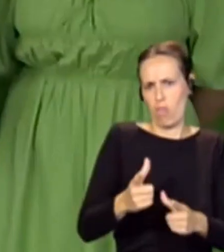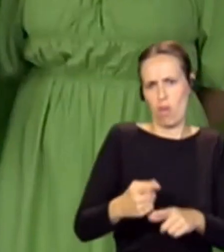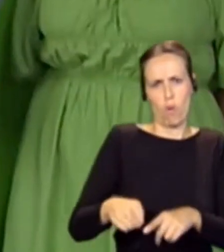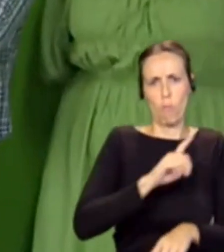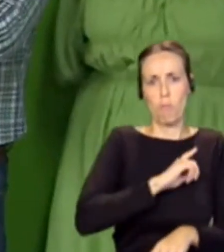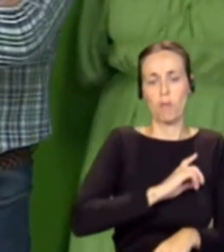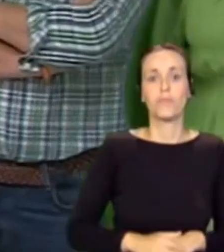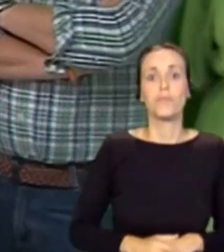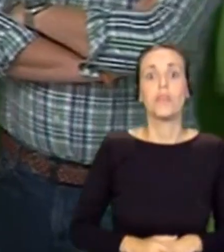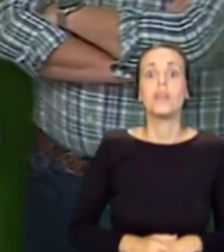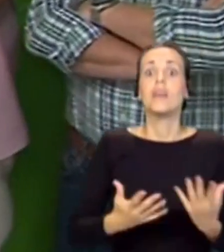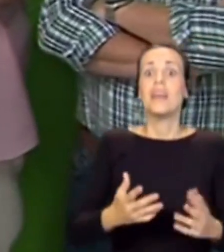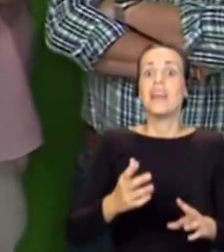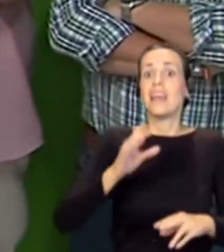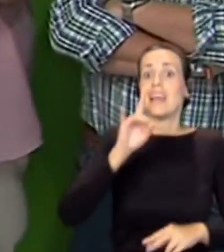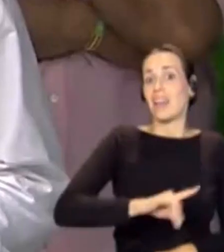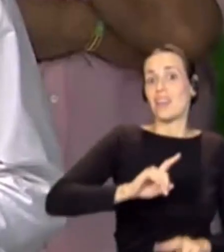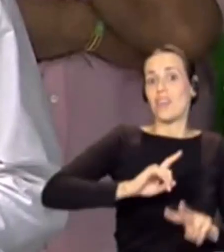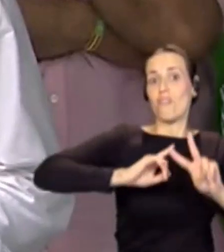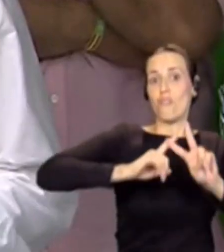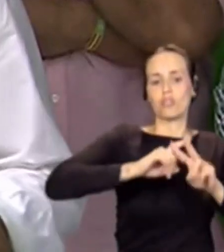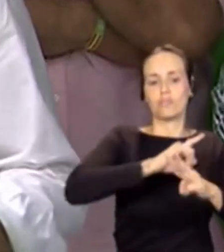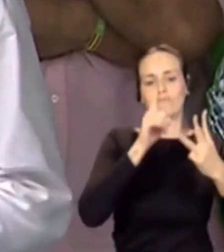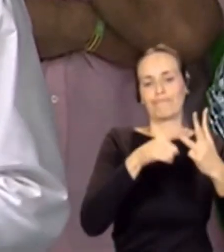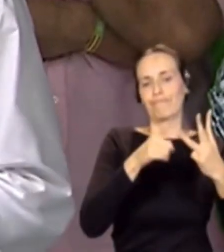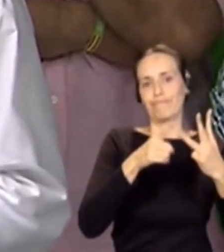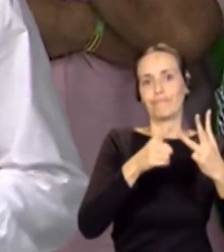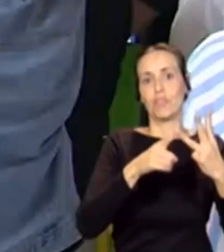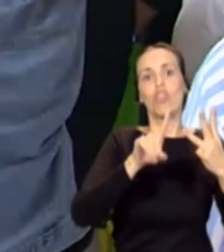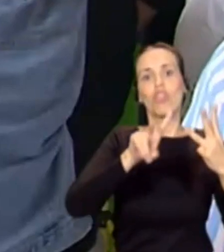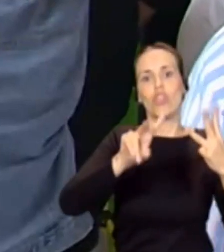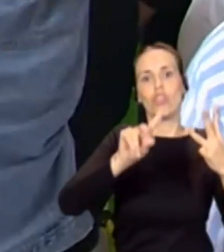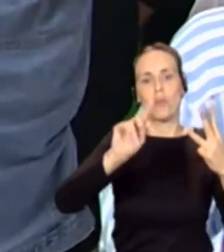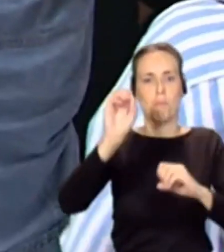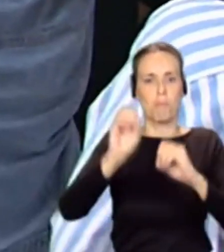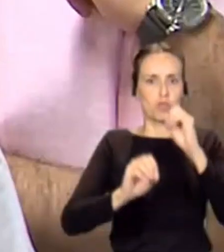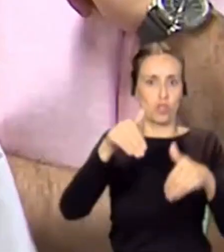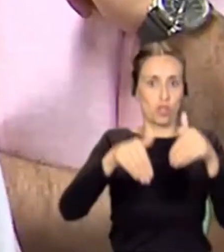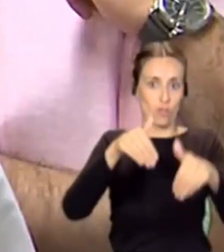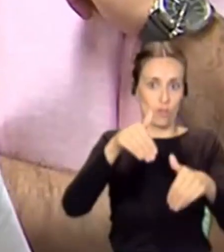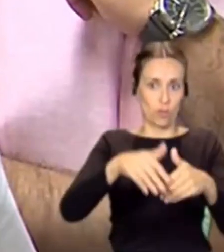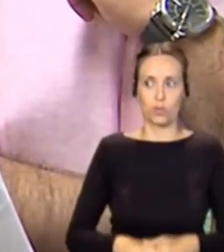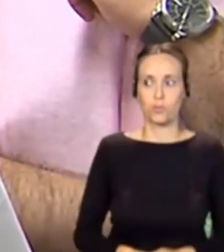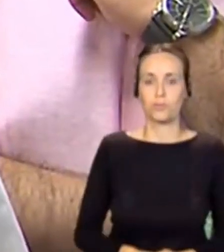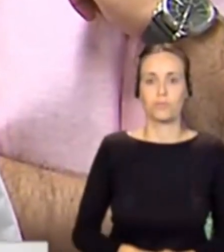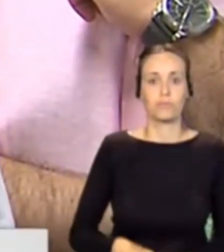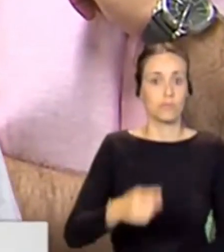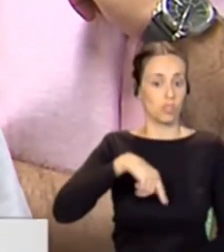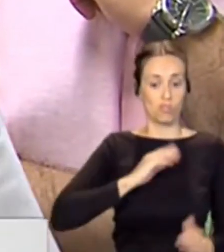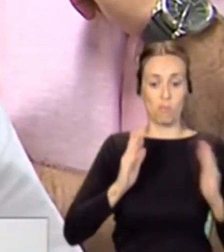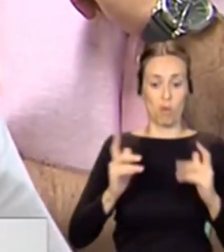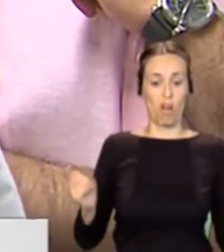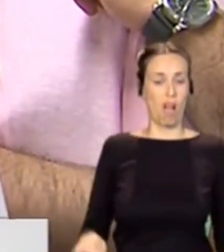feliz. En Canarias, Vox se convierte en la tercera fuerza más votada con el 12% de las papeletas. Lo que llevamos diciendo en campaña y